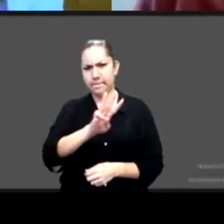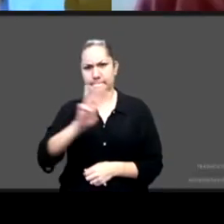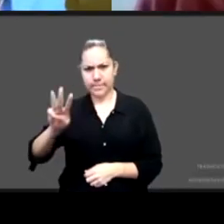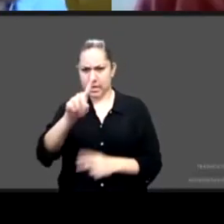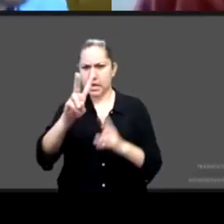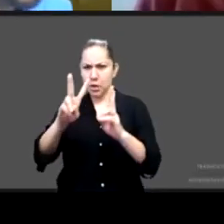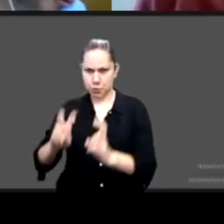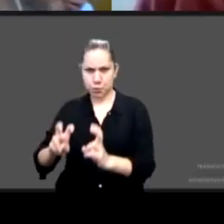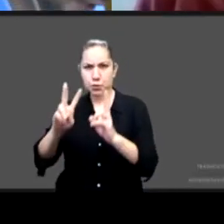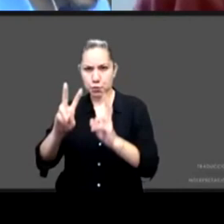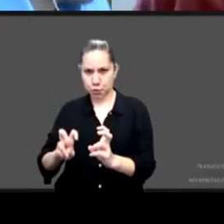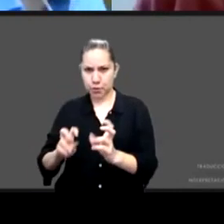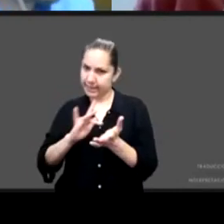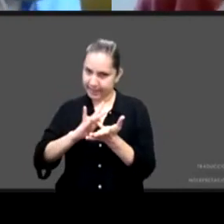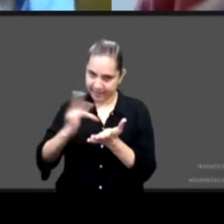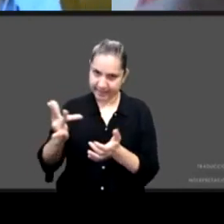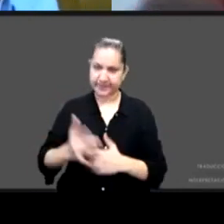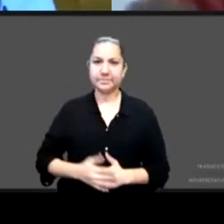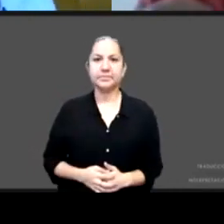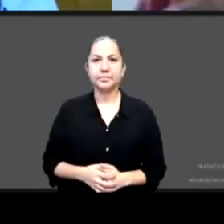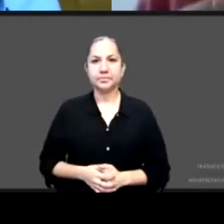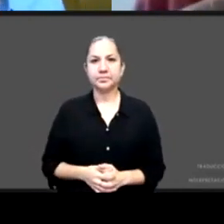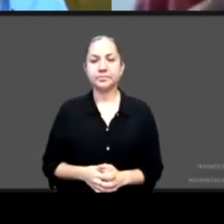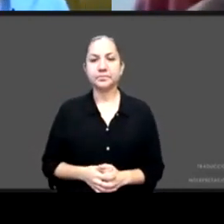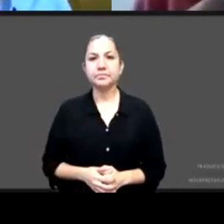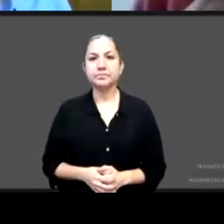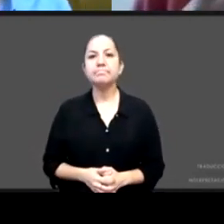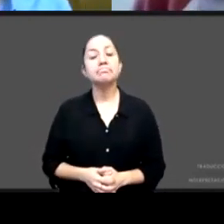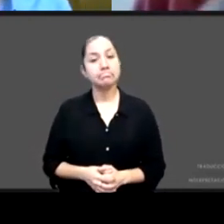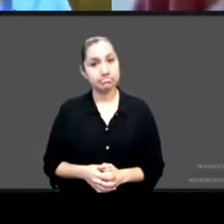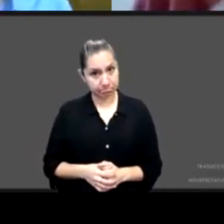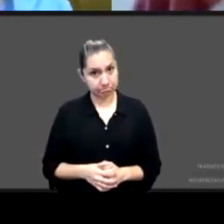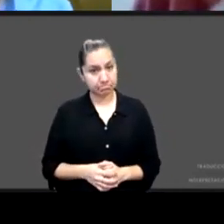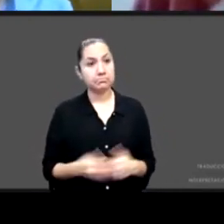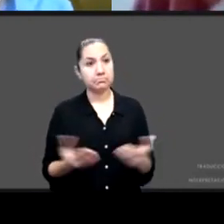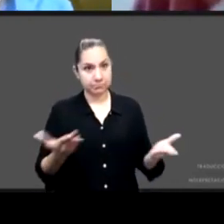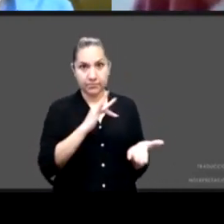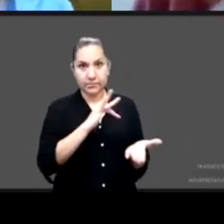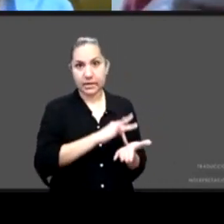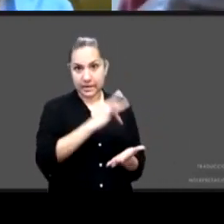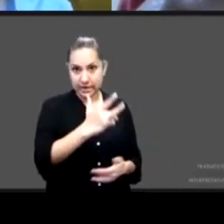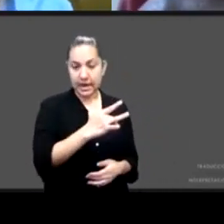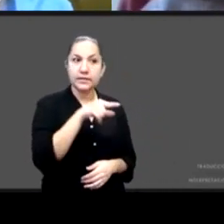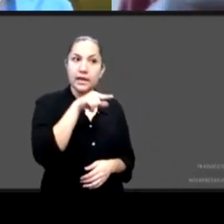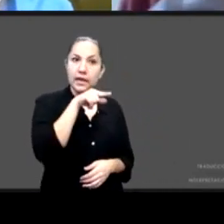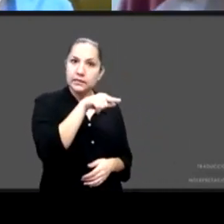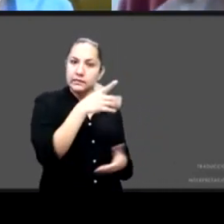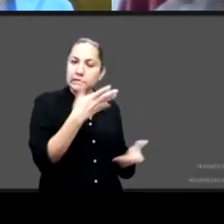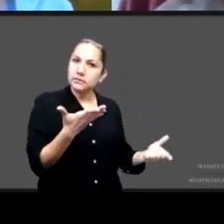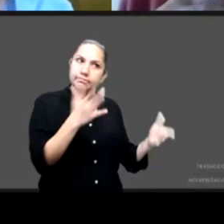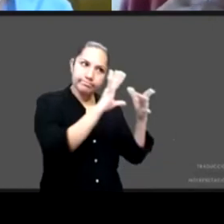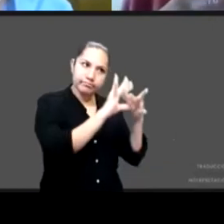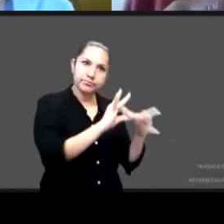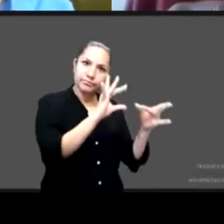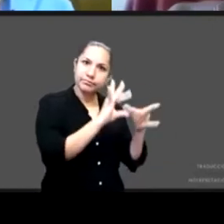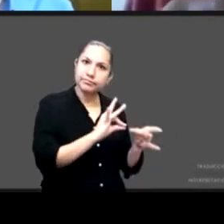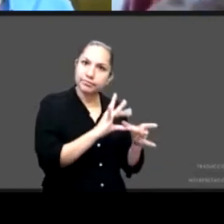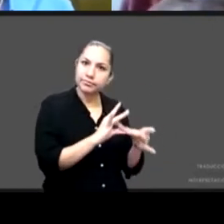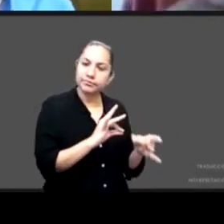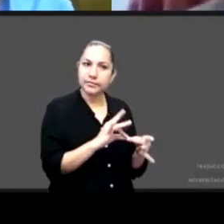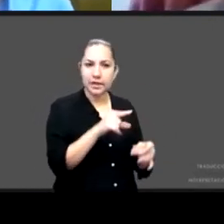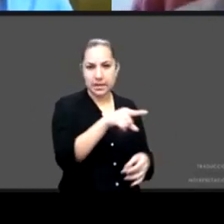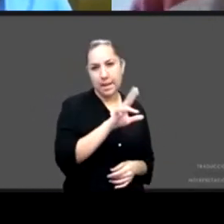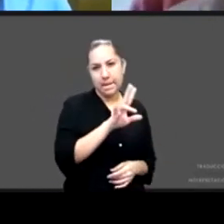Muchas gracias, Frino. Justamente pienso que fortalecer ha sido uno de los grandes temas de vitamina C y de la